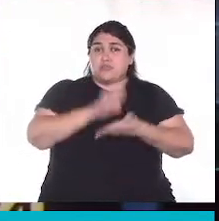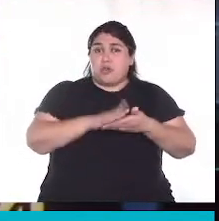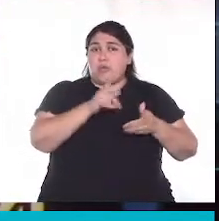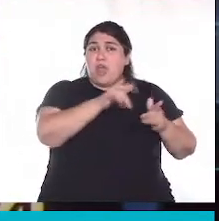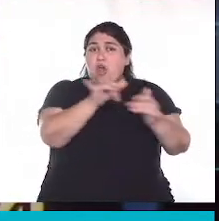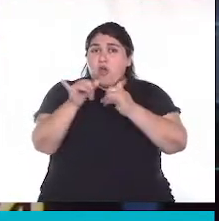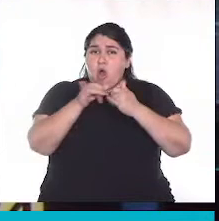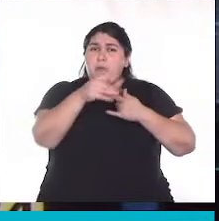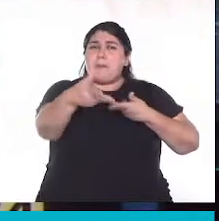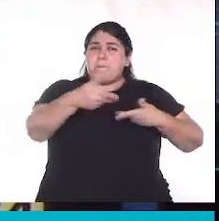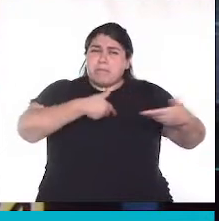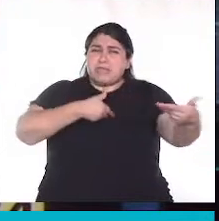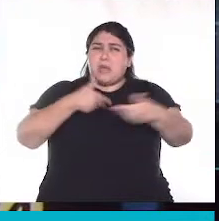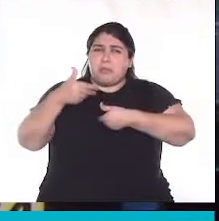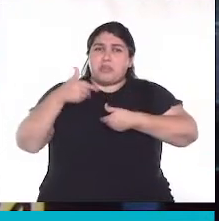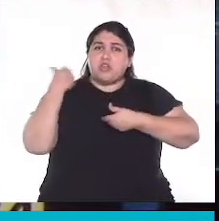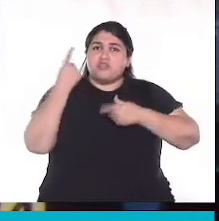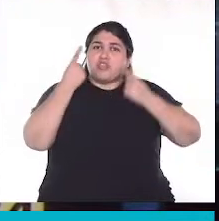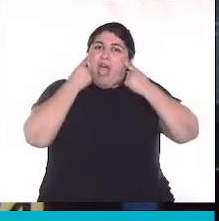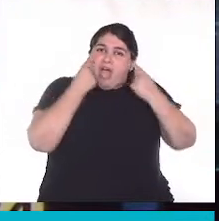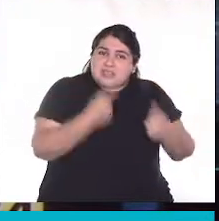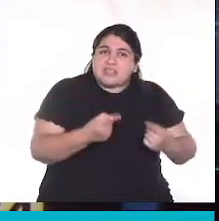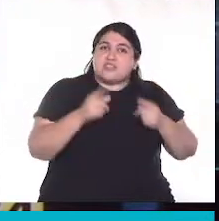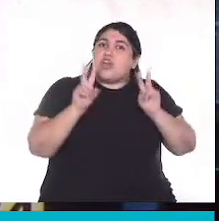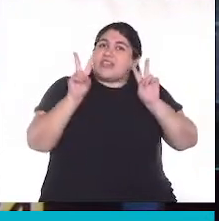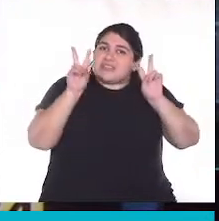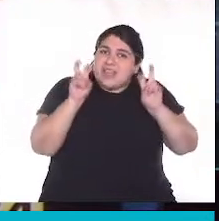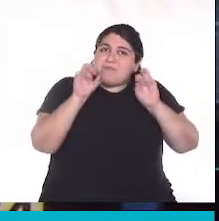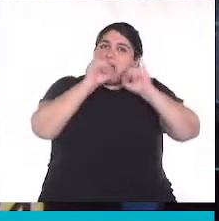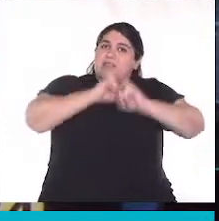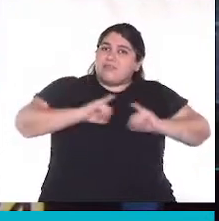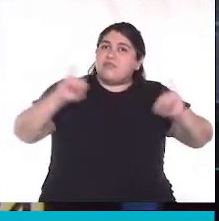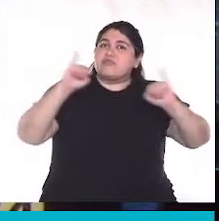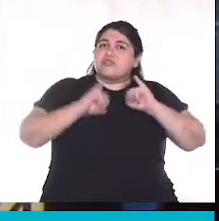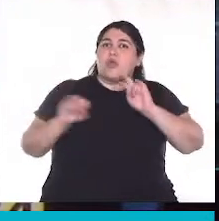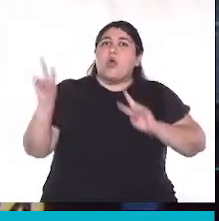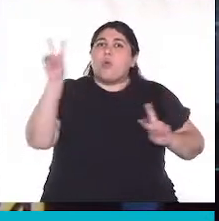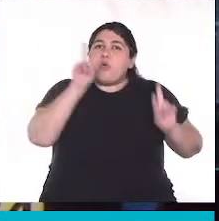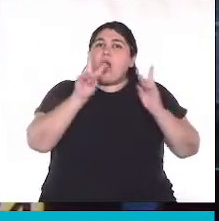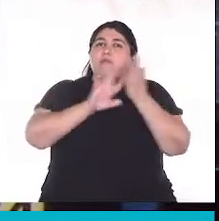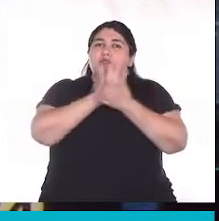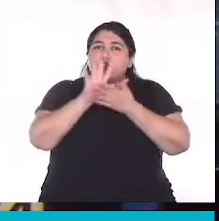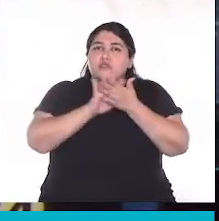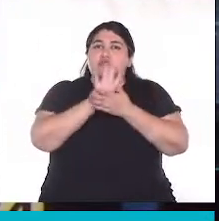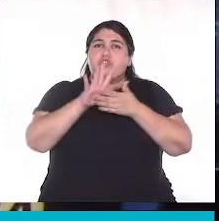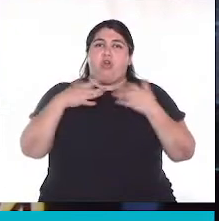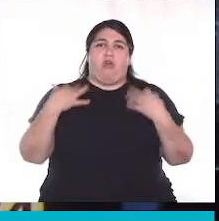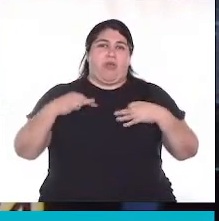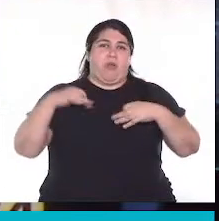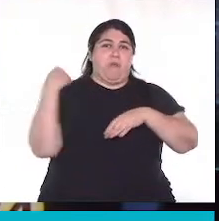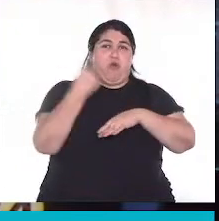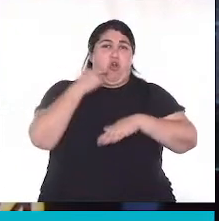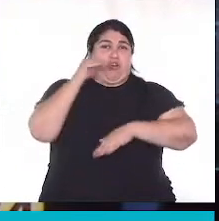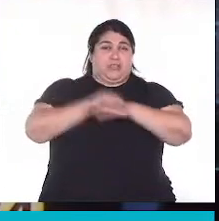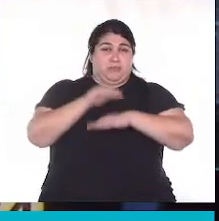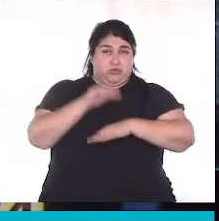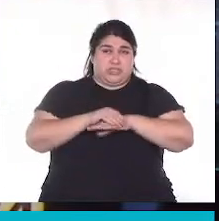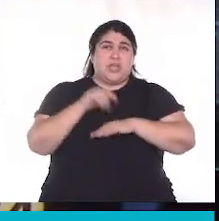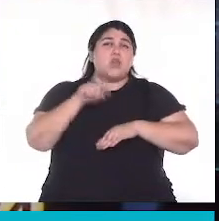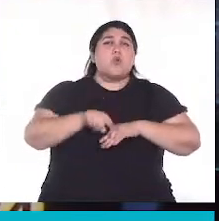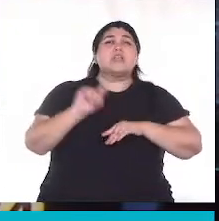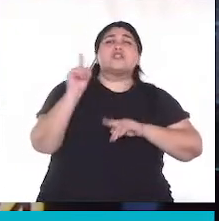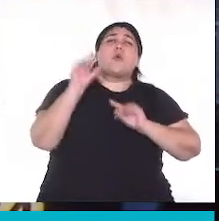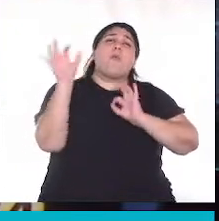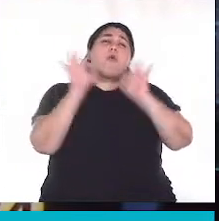pidiendo a gritos que los escuchemos y hablemos de este tema y que busquemos soluciones y nos hagamos cargo. Este no es un proyecto